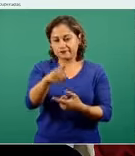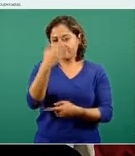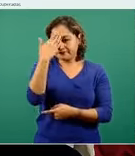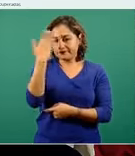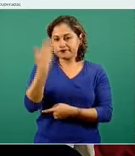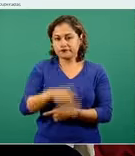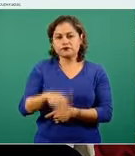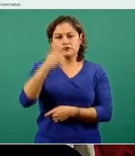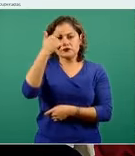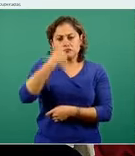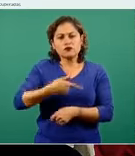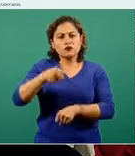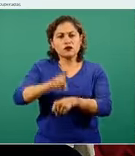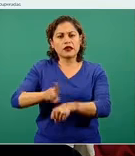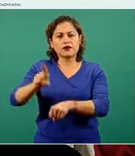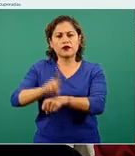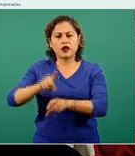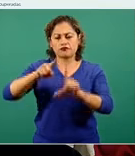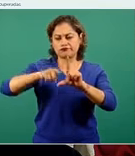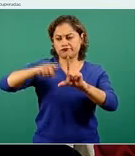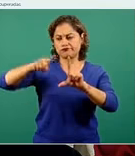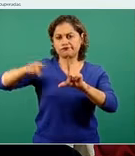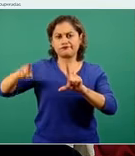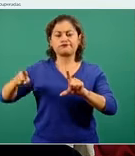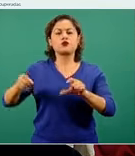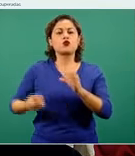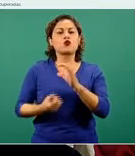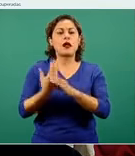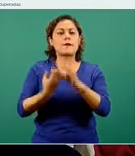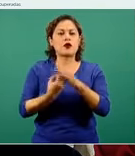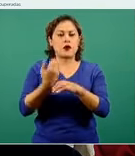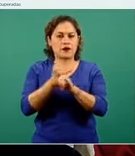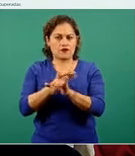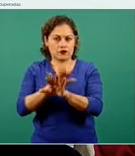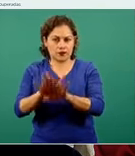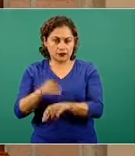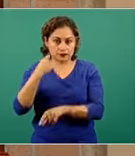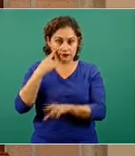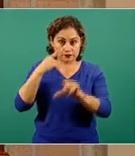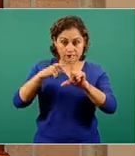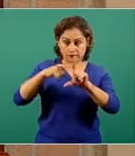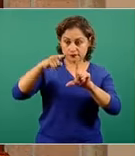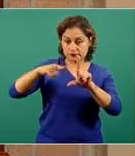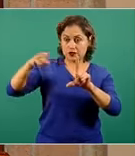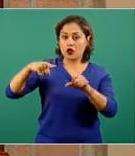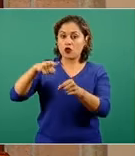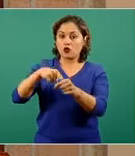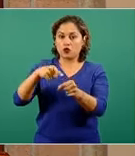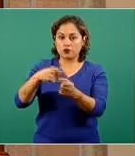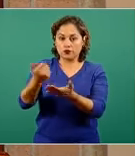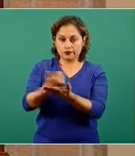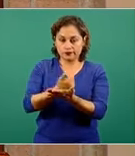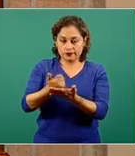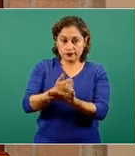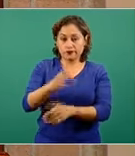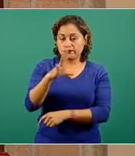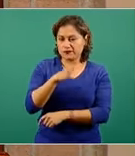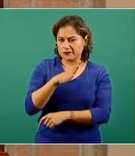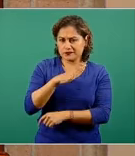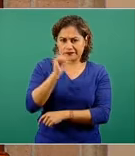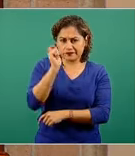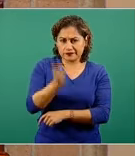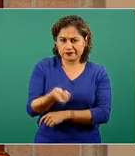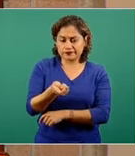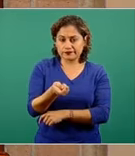dos primeras curvas. En la primera de ellas, la más alta, la de color azul, se encuentran